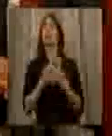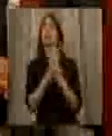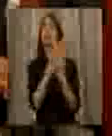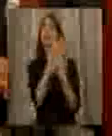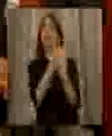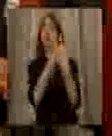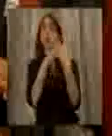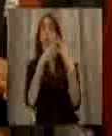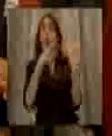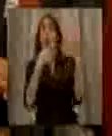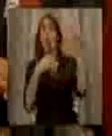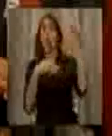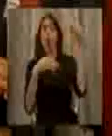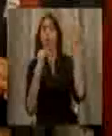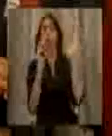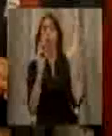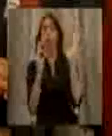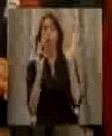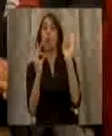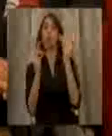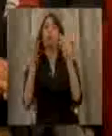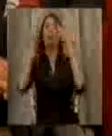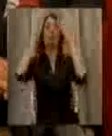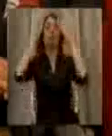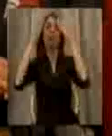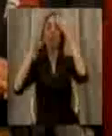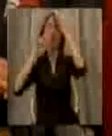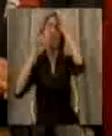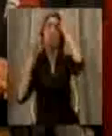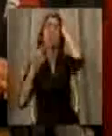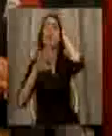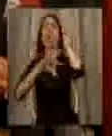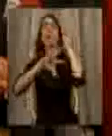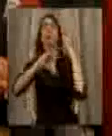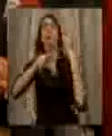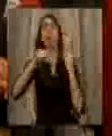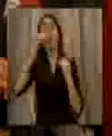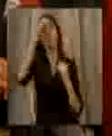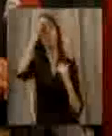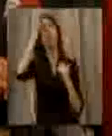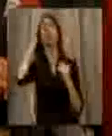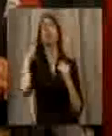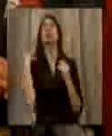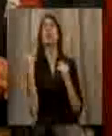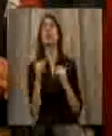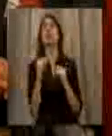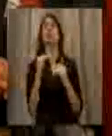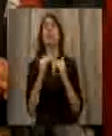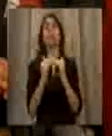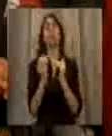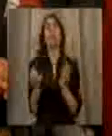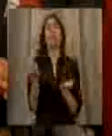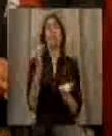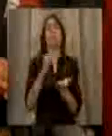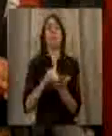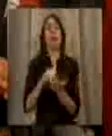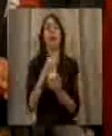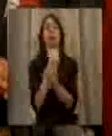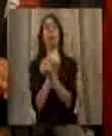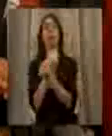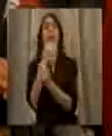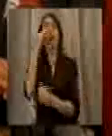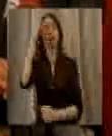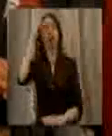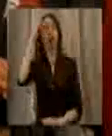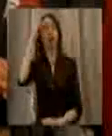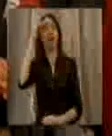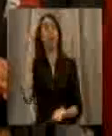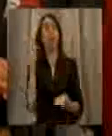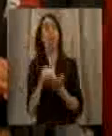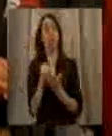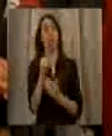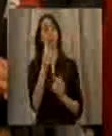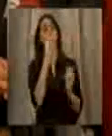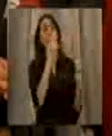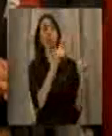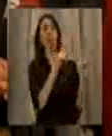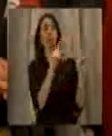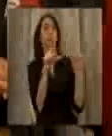poder abordar el tema de la delincuencia y junto con eso el aumento de la dotación policial que ustedes